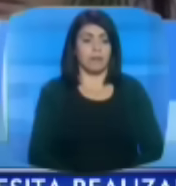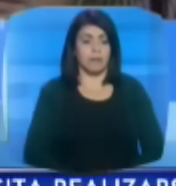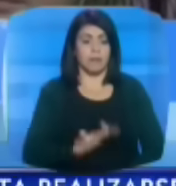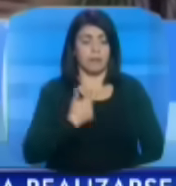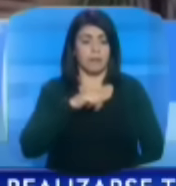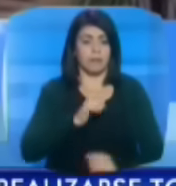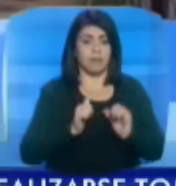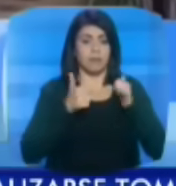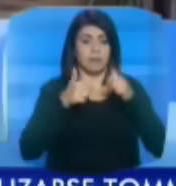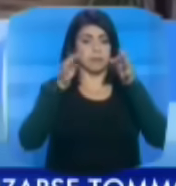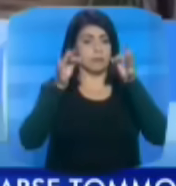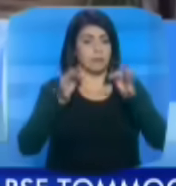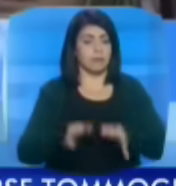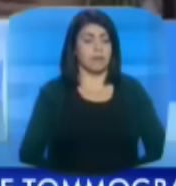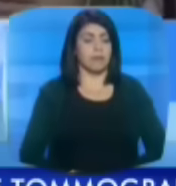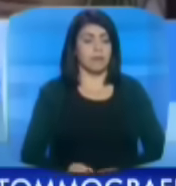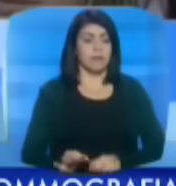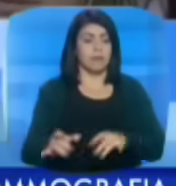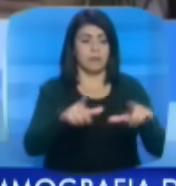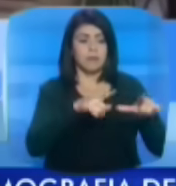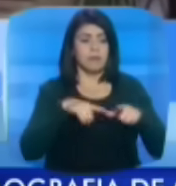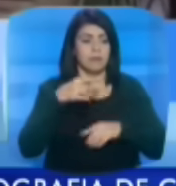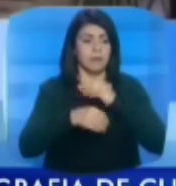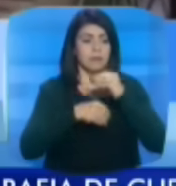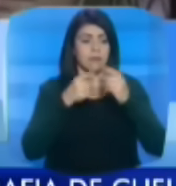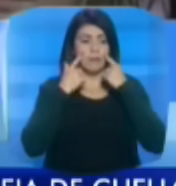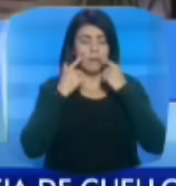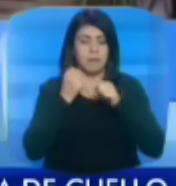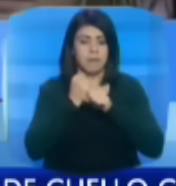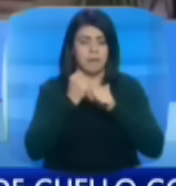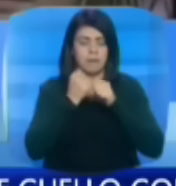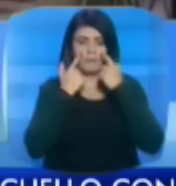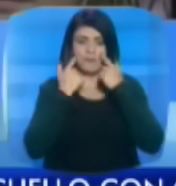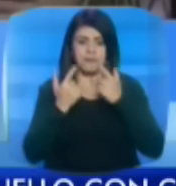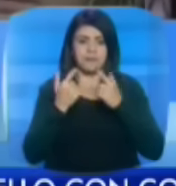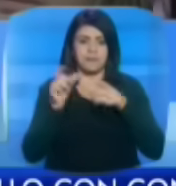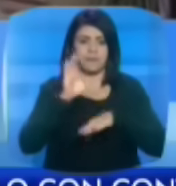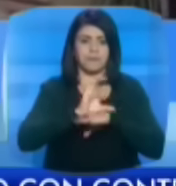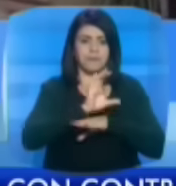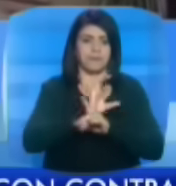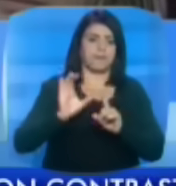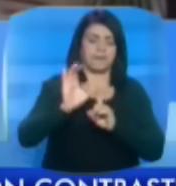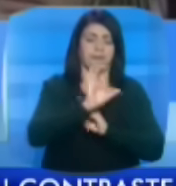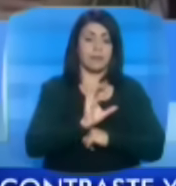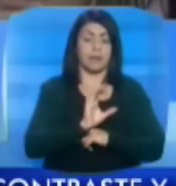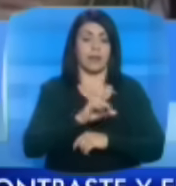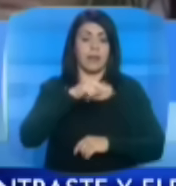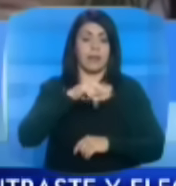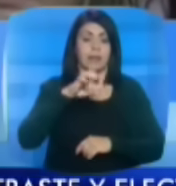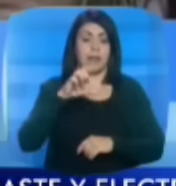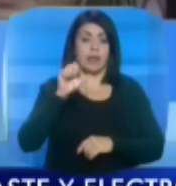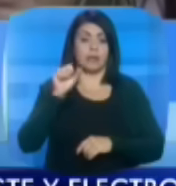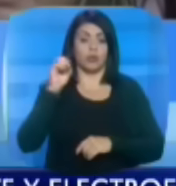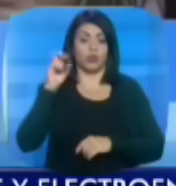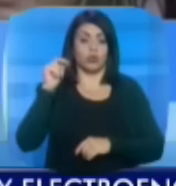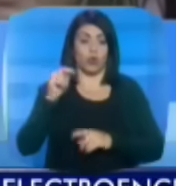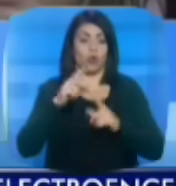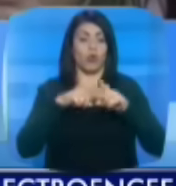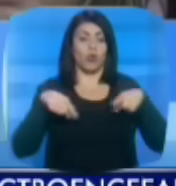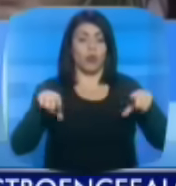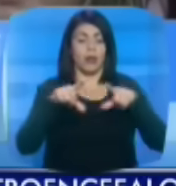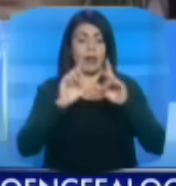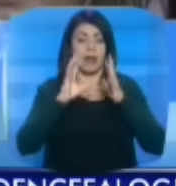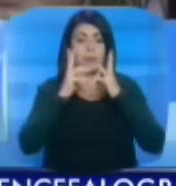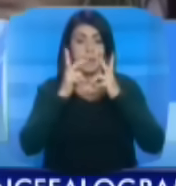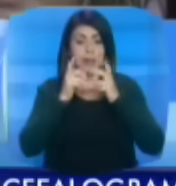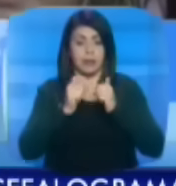hemos inaugurado formalmente la sede del Plan de Emprendimiento Comunitario en el Centro Cultural Nelson Mandela, que va a tener sus áreas